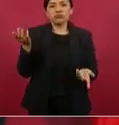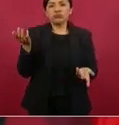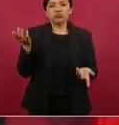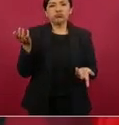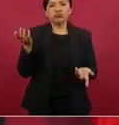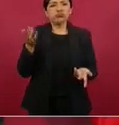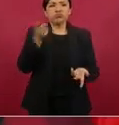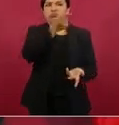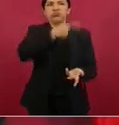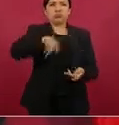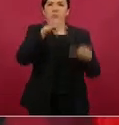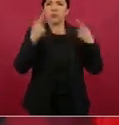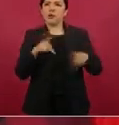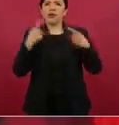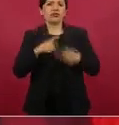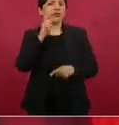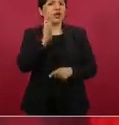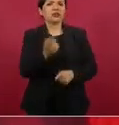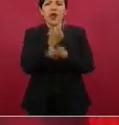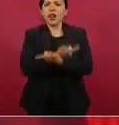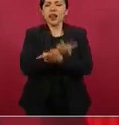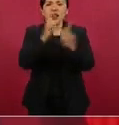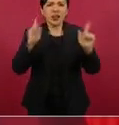son libres y además